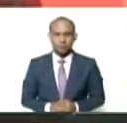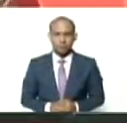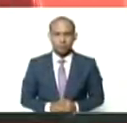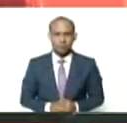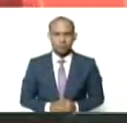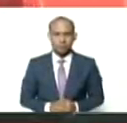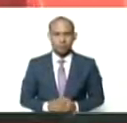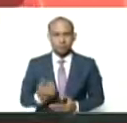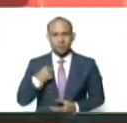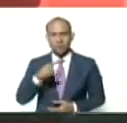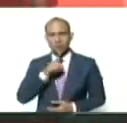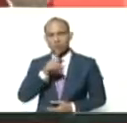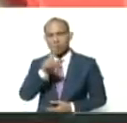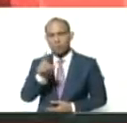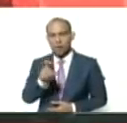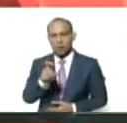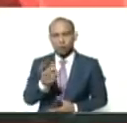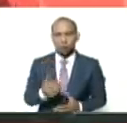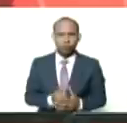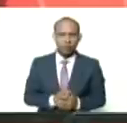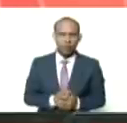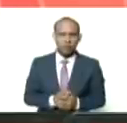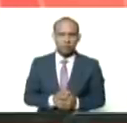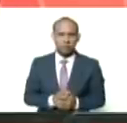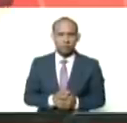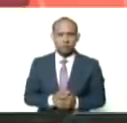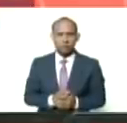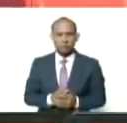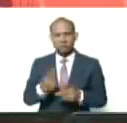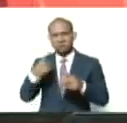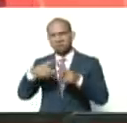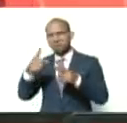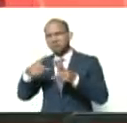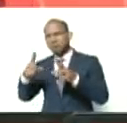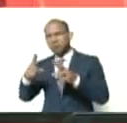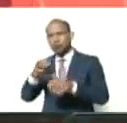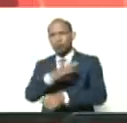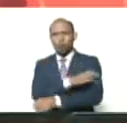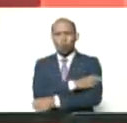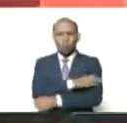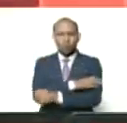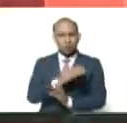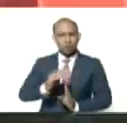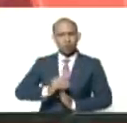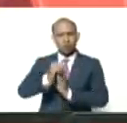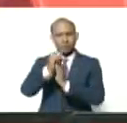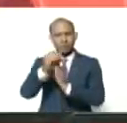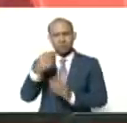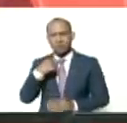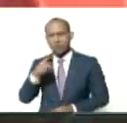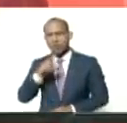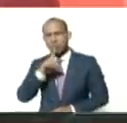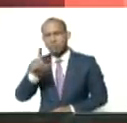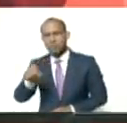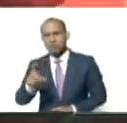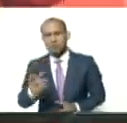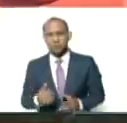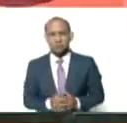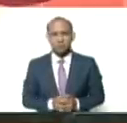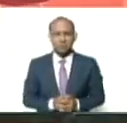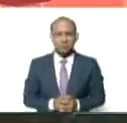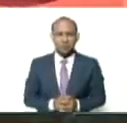Y yo se lo preguntaría a Ramos Alup, a Manuel Rosales. Yo se lo preguntaría